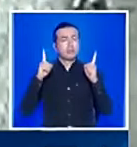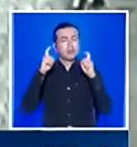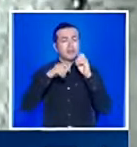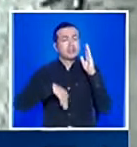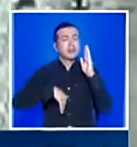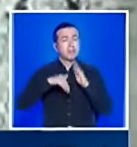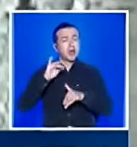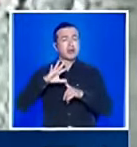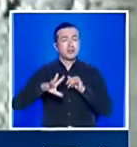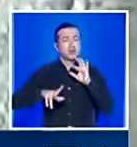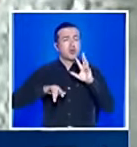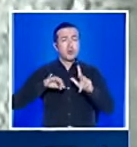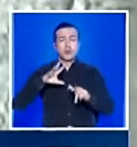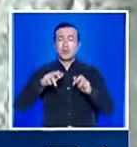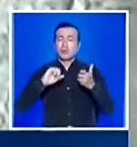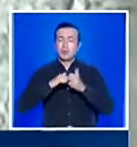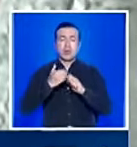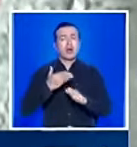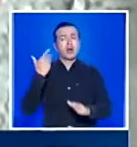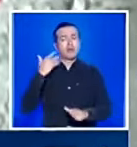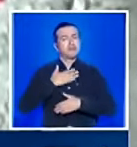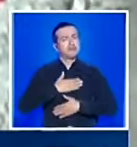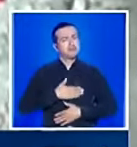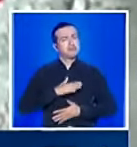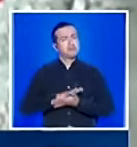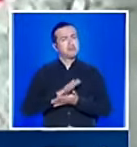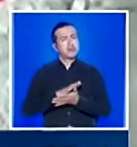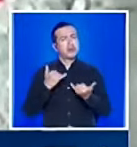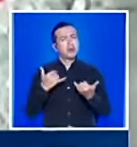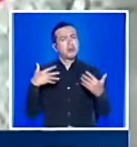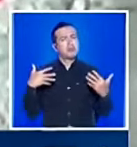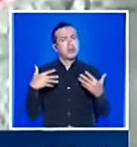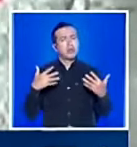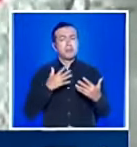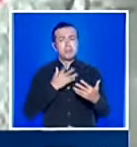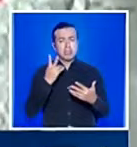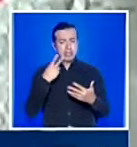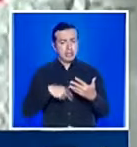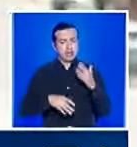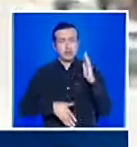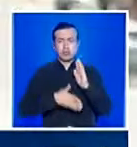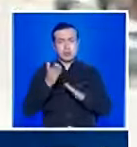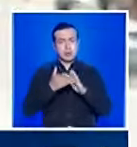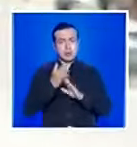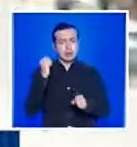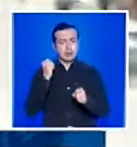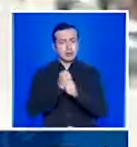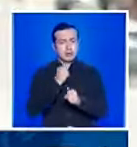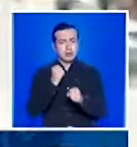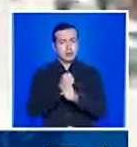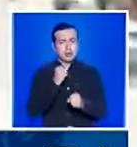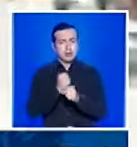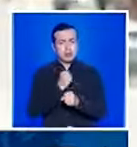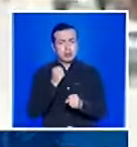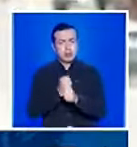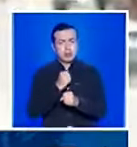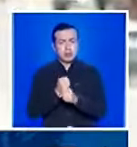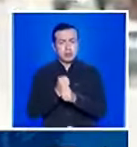barrio, que aseguran era muy tranquilo y hoy viven con temor. Mi hijo, como todos los días, sale a su trabajo y